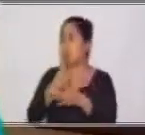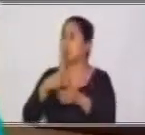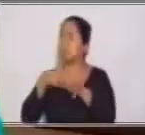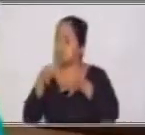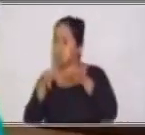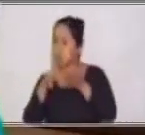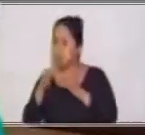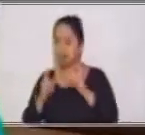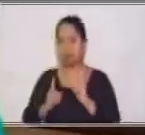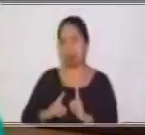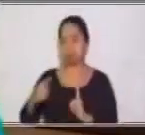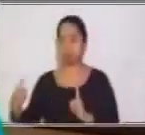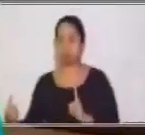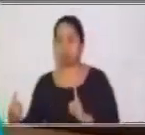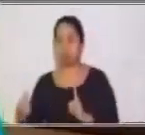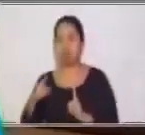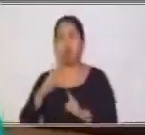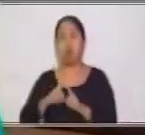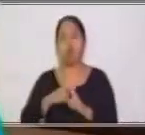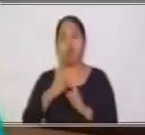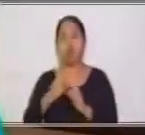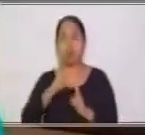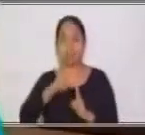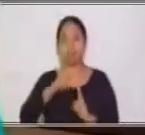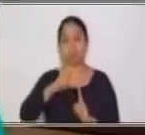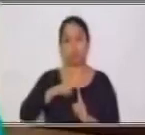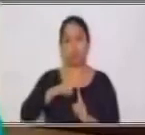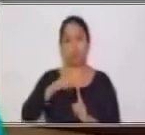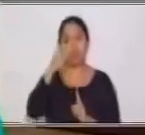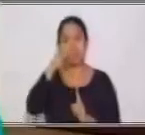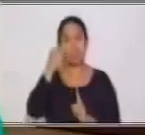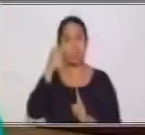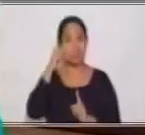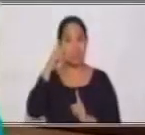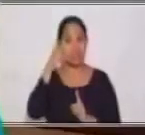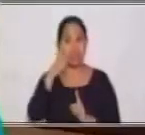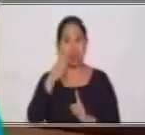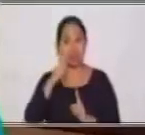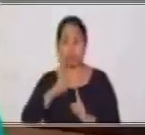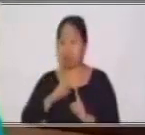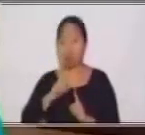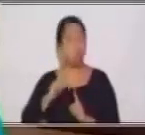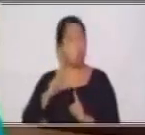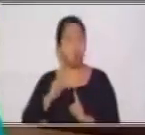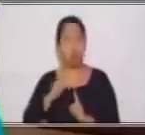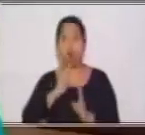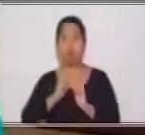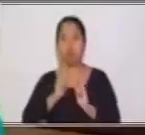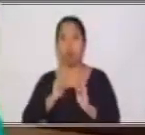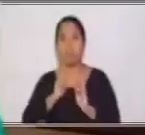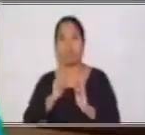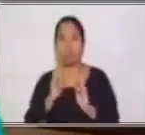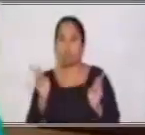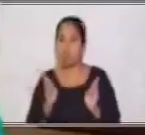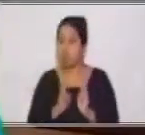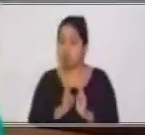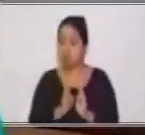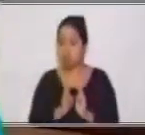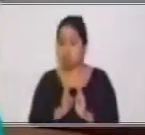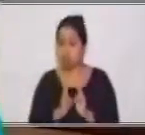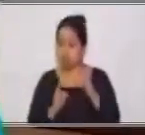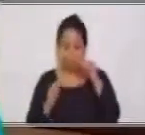Cuando hablamos de siglas y de acrónimos, no vamos a hablar de una reducción, porque dentro de este tipo